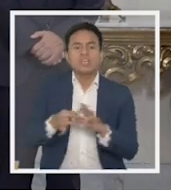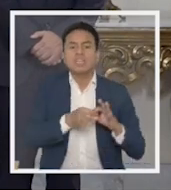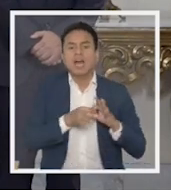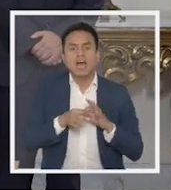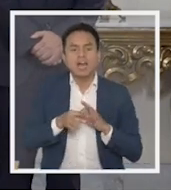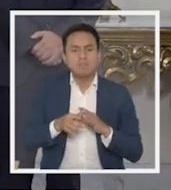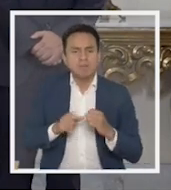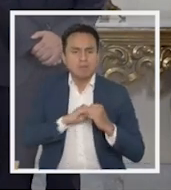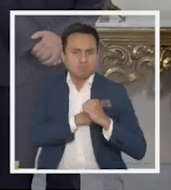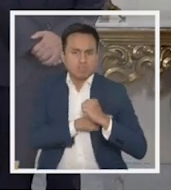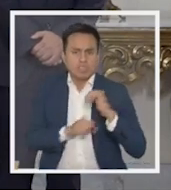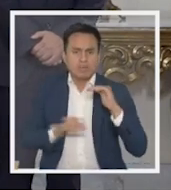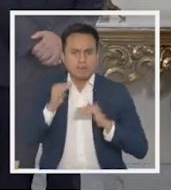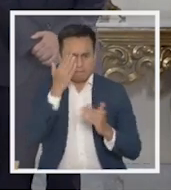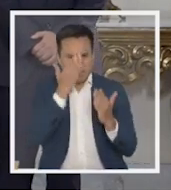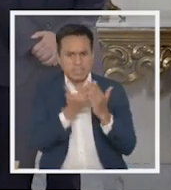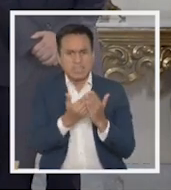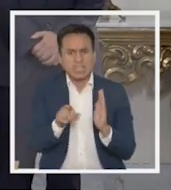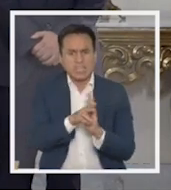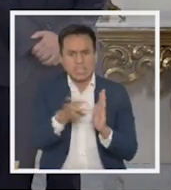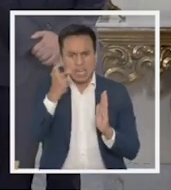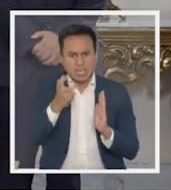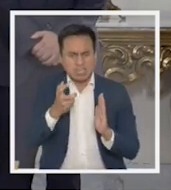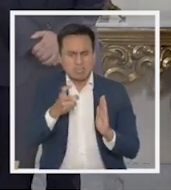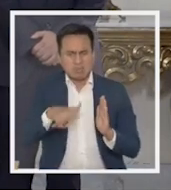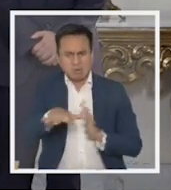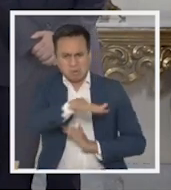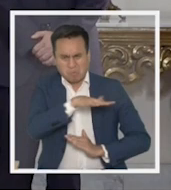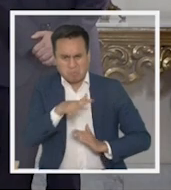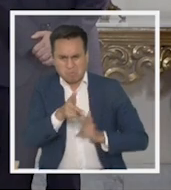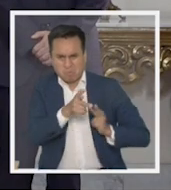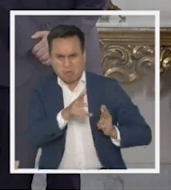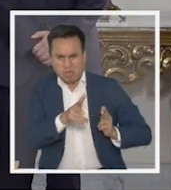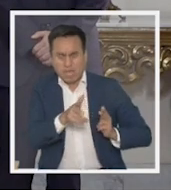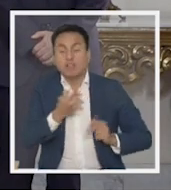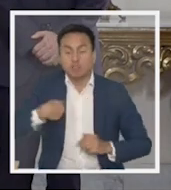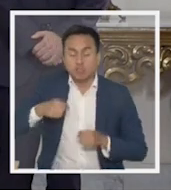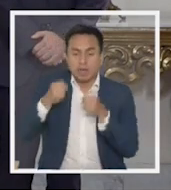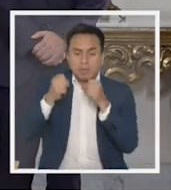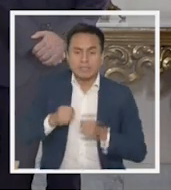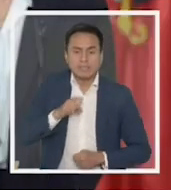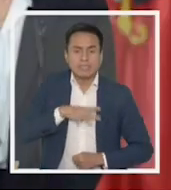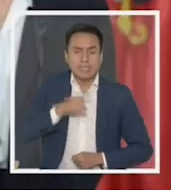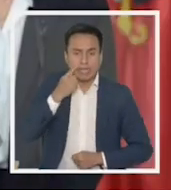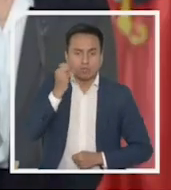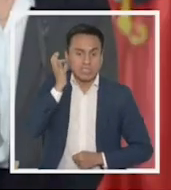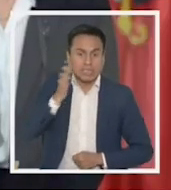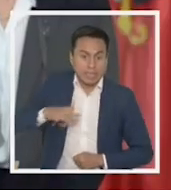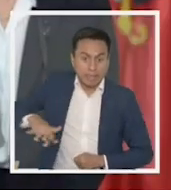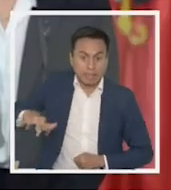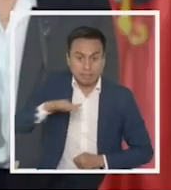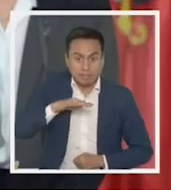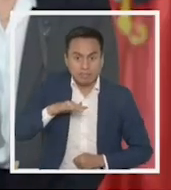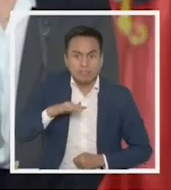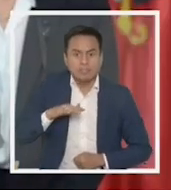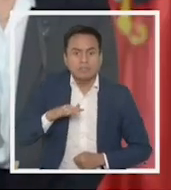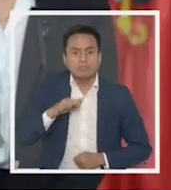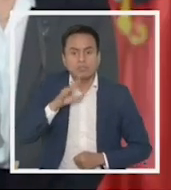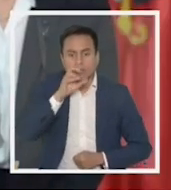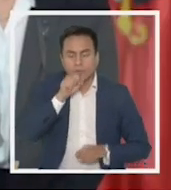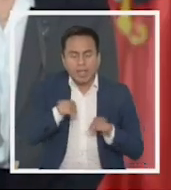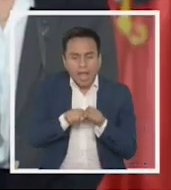Y si somos capaces, chilenos y chilenas, de sostener y ampliar esa unidad, los días del